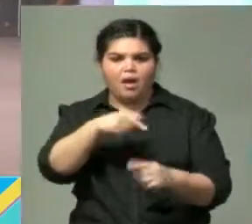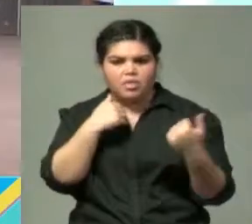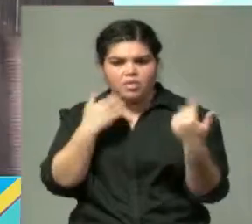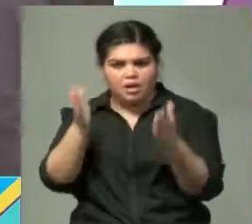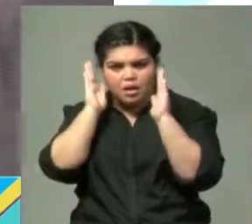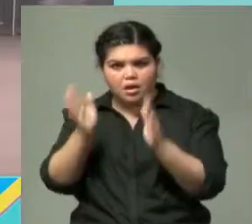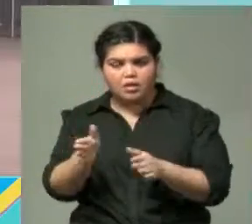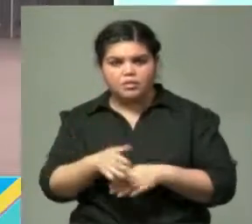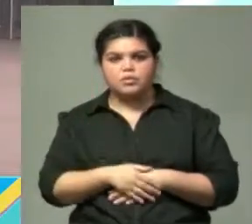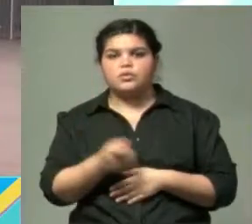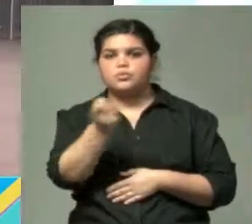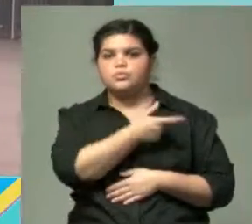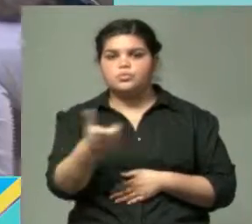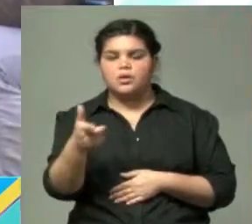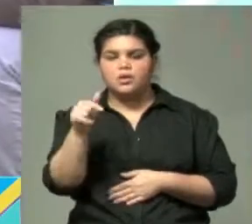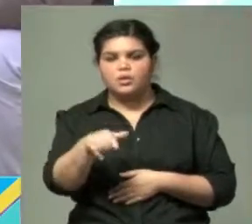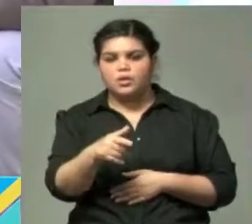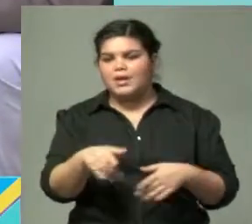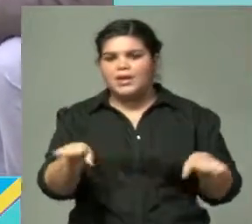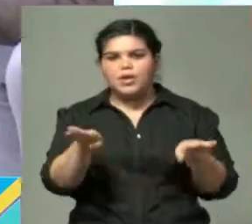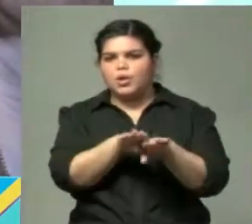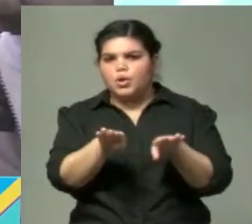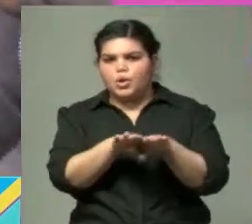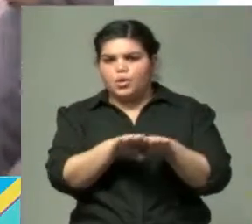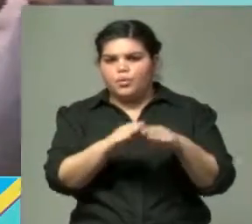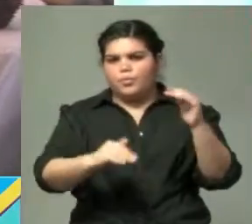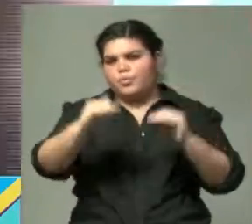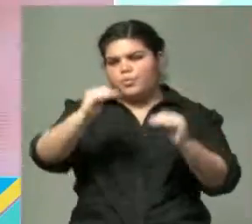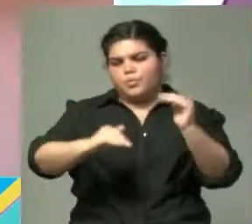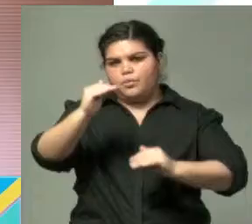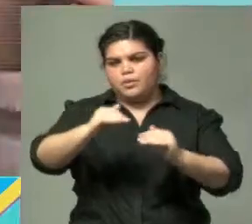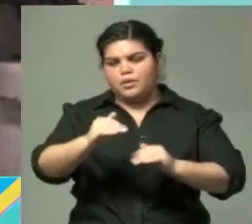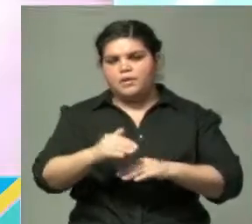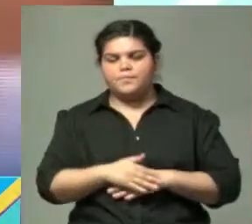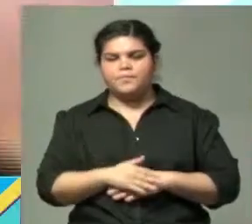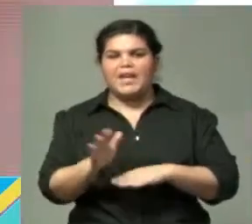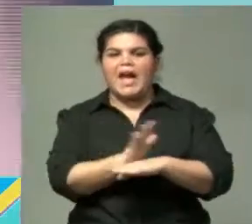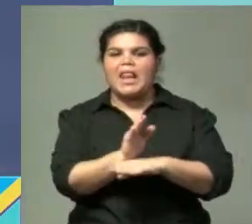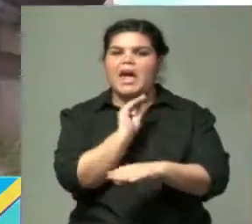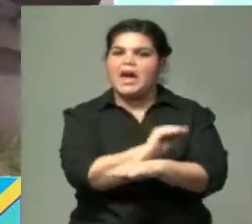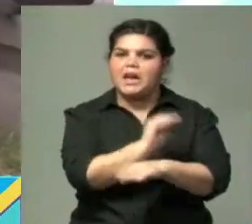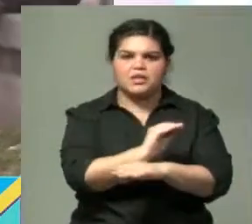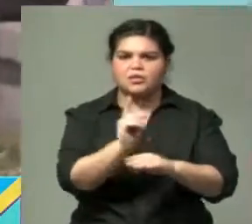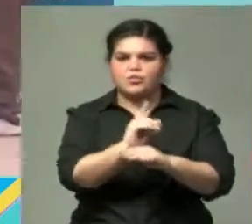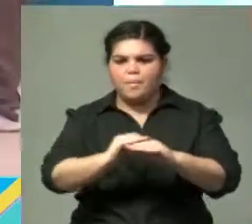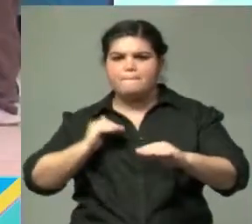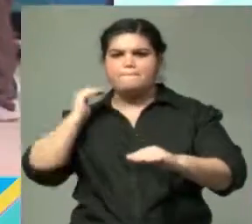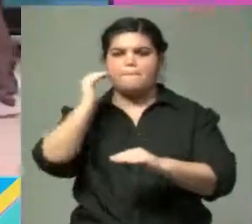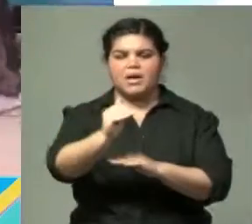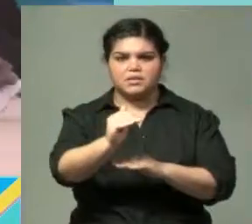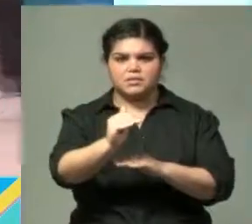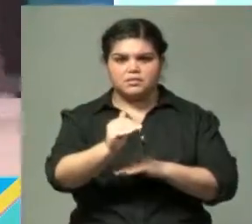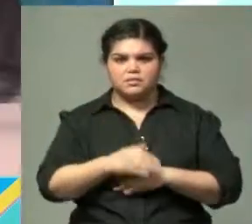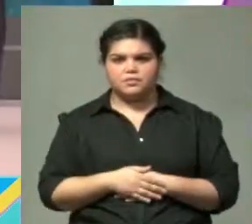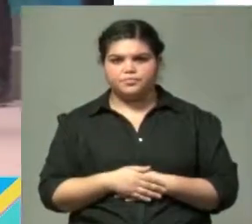un salario que sea equiparable, no equiparable solo a la canasta básica familiar, sino que esté por encima de la canasta básica familiar. No